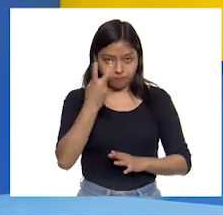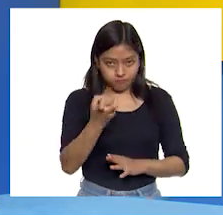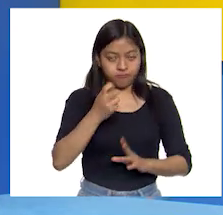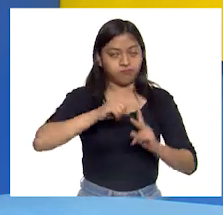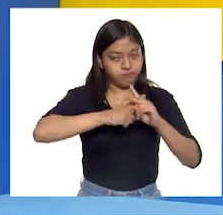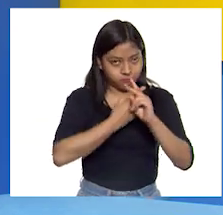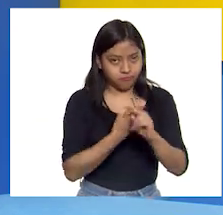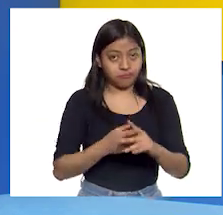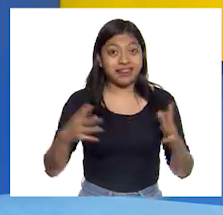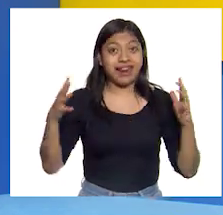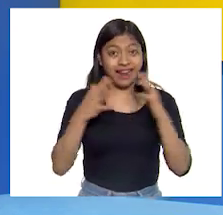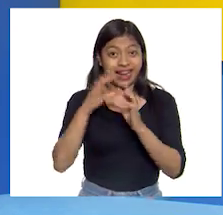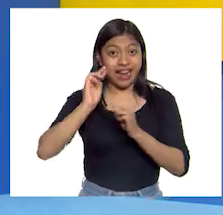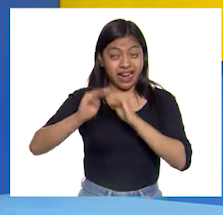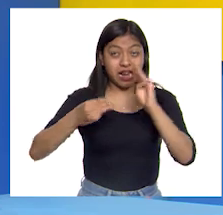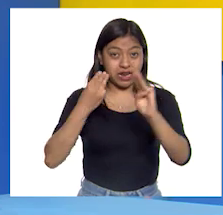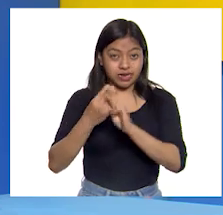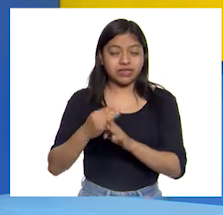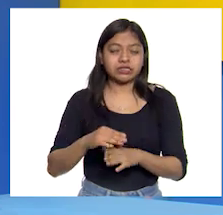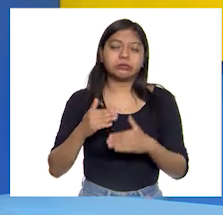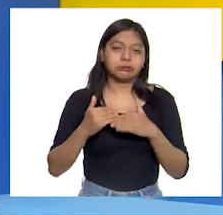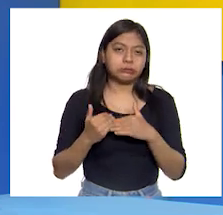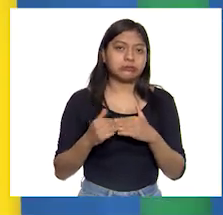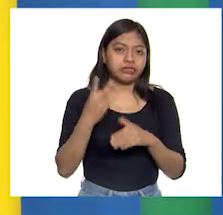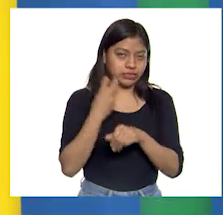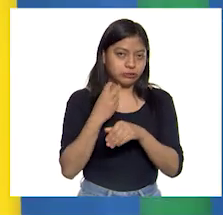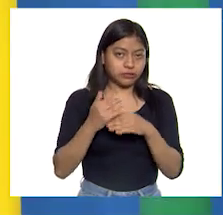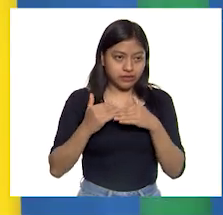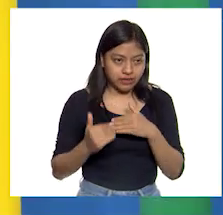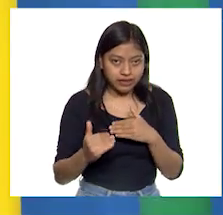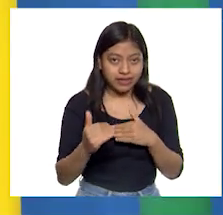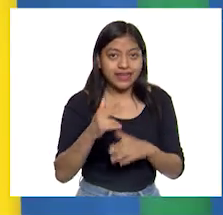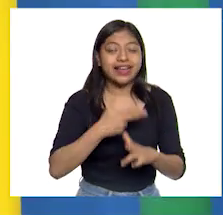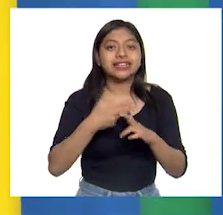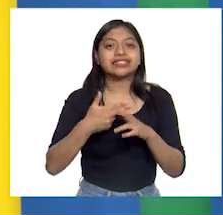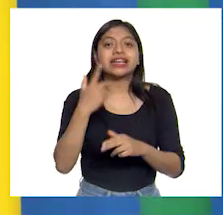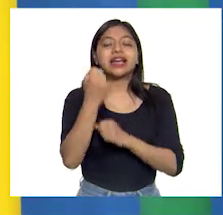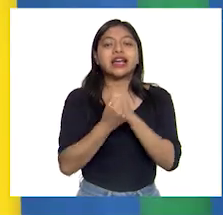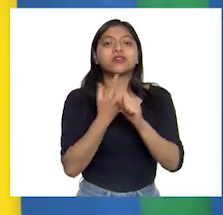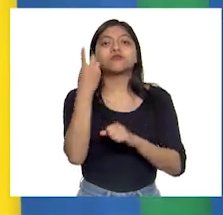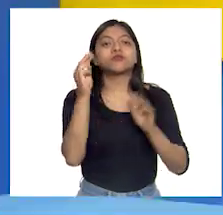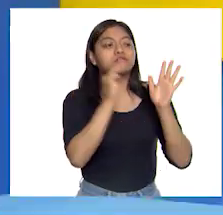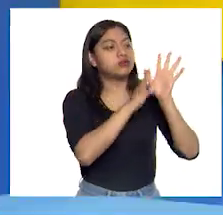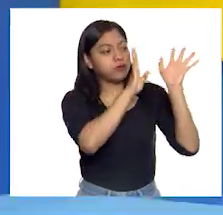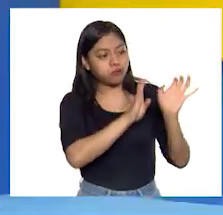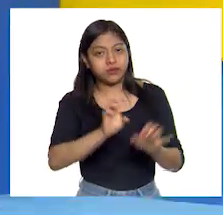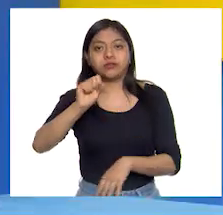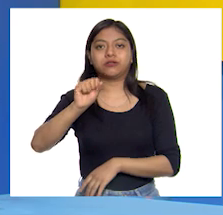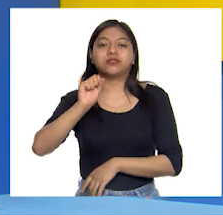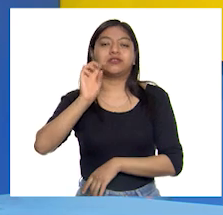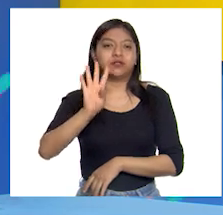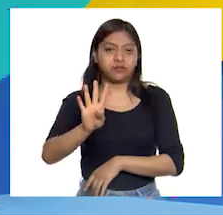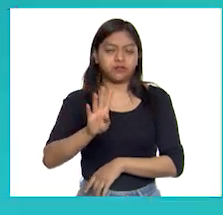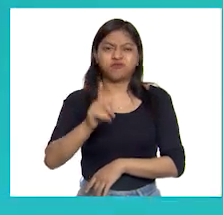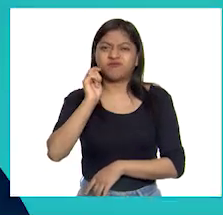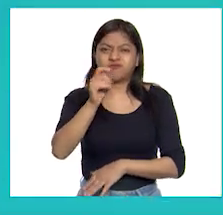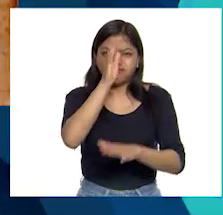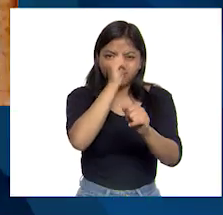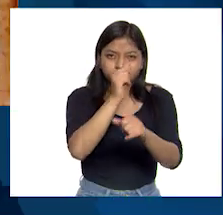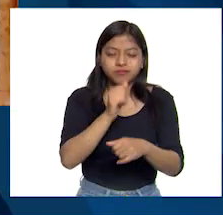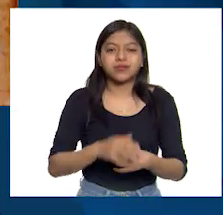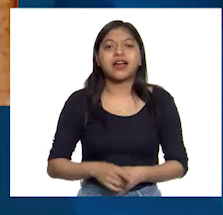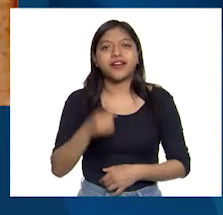gente a Estados Unidos para trabajar en el campo. ¿Es cierto? Sí. Esta alianza es lo que se conoce como el Programa Bracero. Y